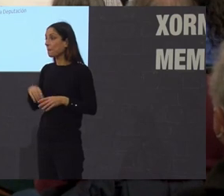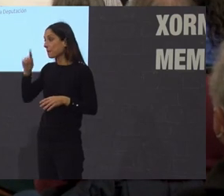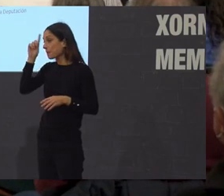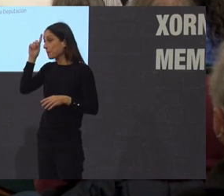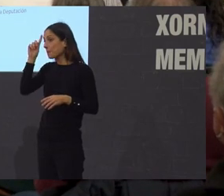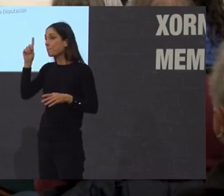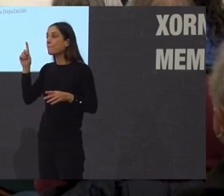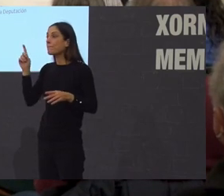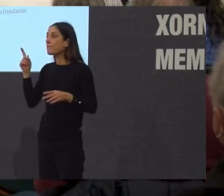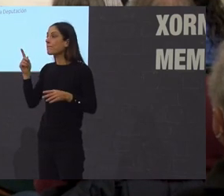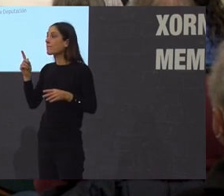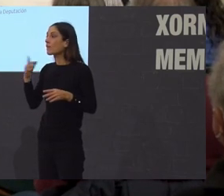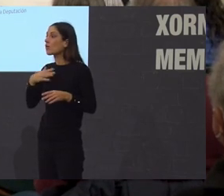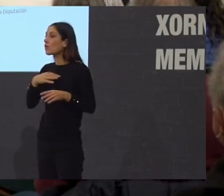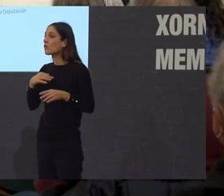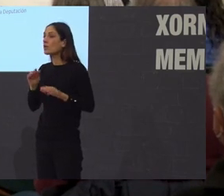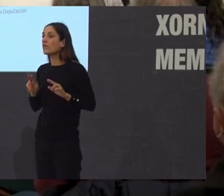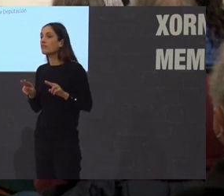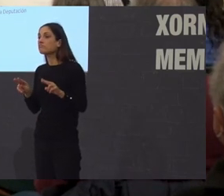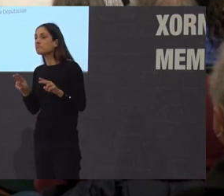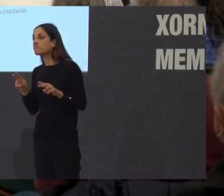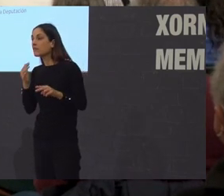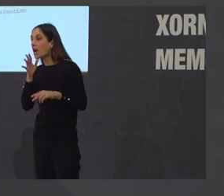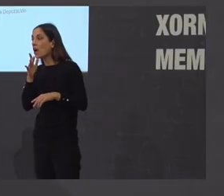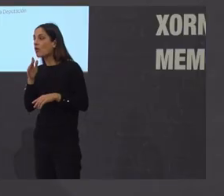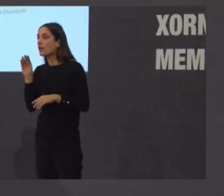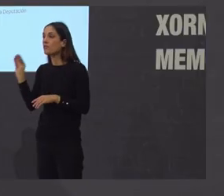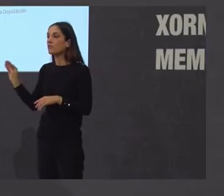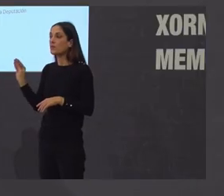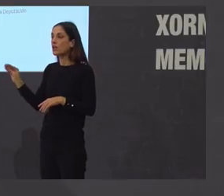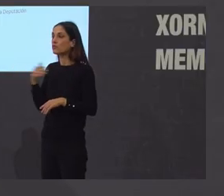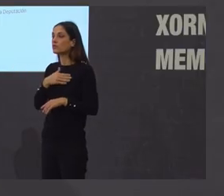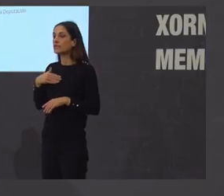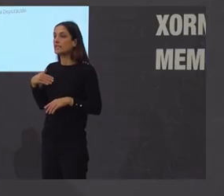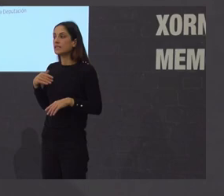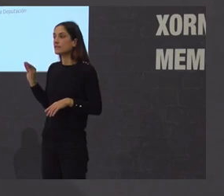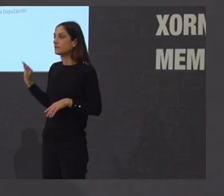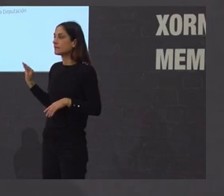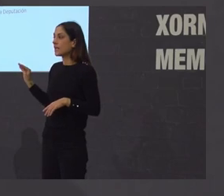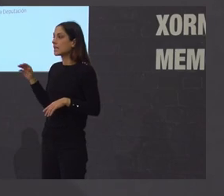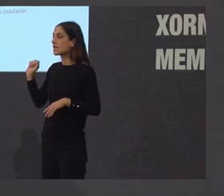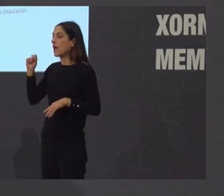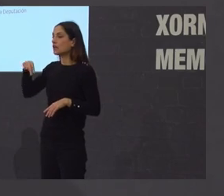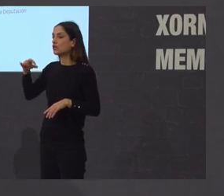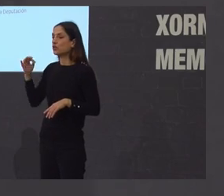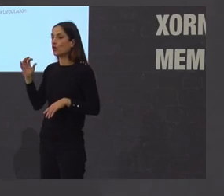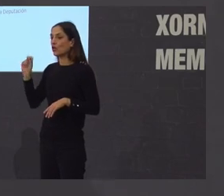Xa de inicio, así alguna pregunta por parte do público que lle queira desfacer a Antonio?